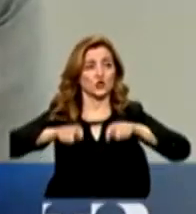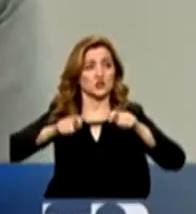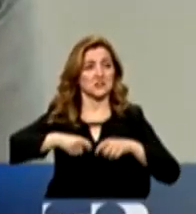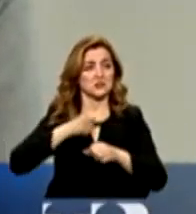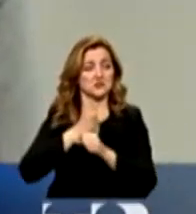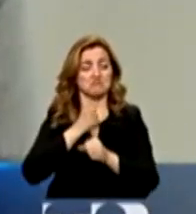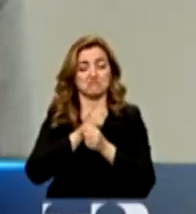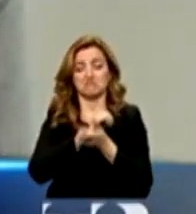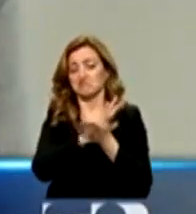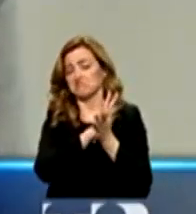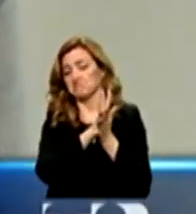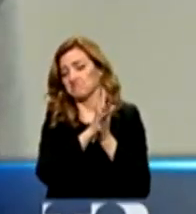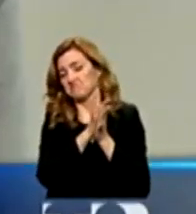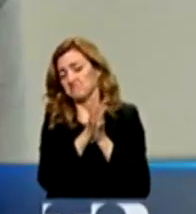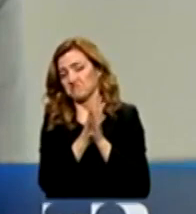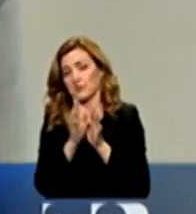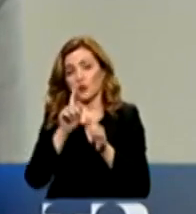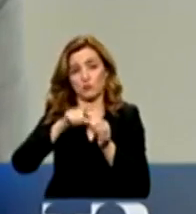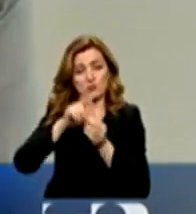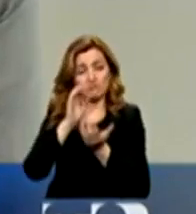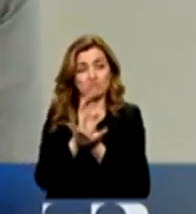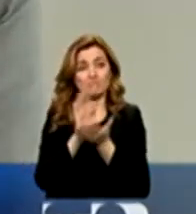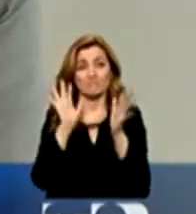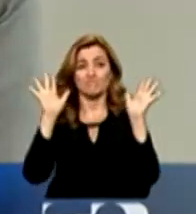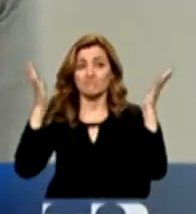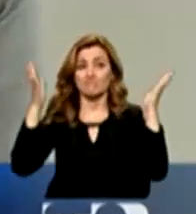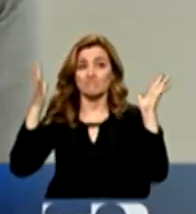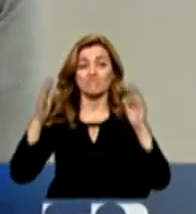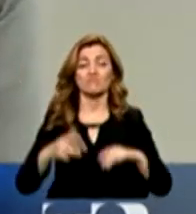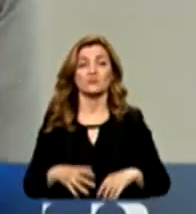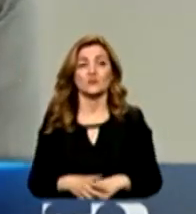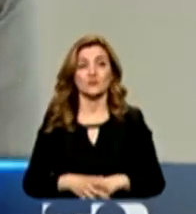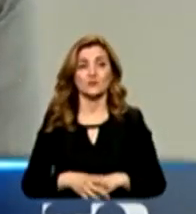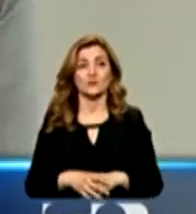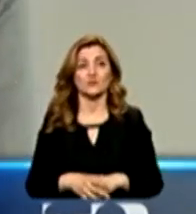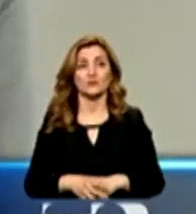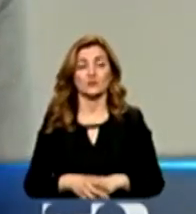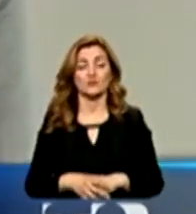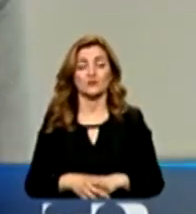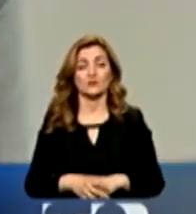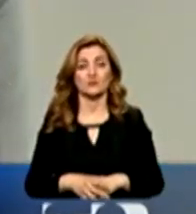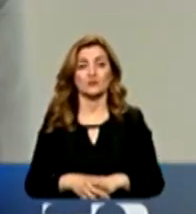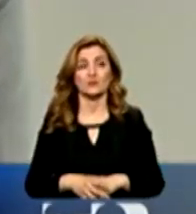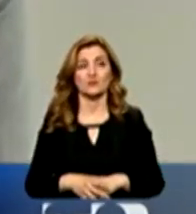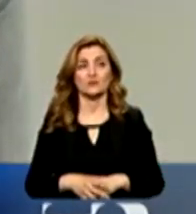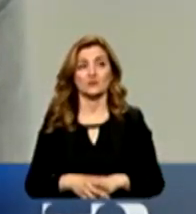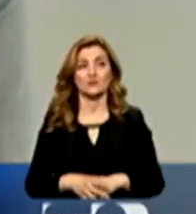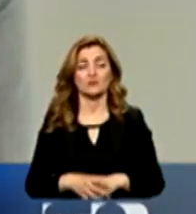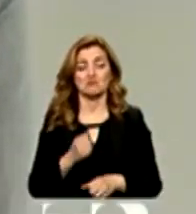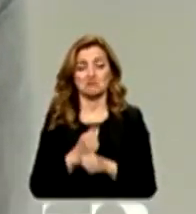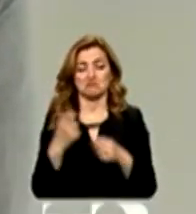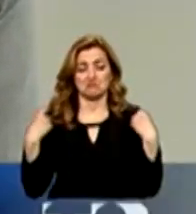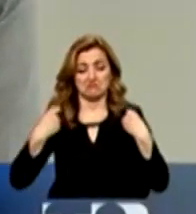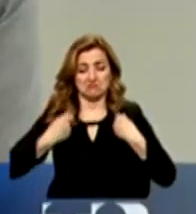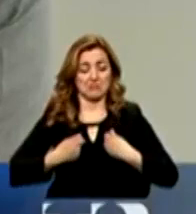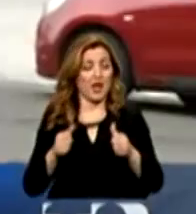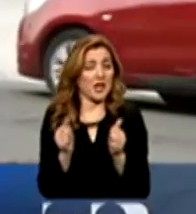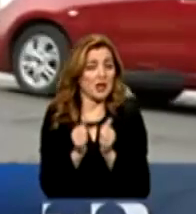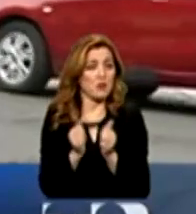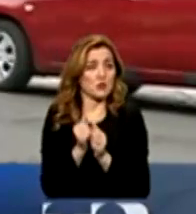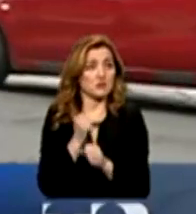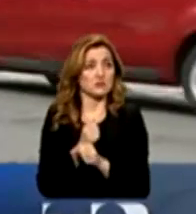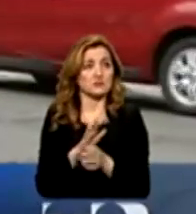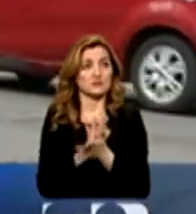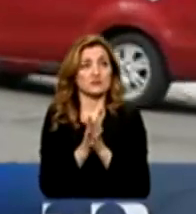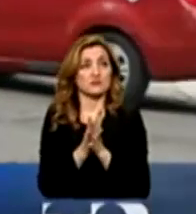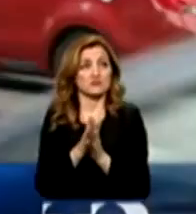ninguna de estas personas está afiliada al IES, ninguna de estas personas recibe dotación para el trabajo que realiza.